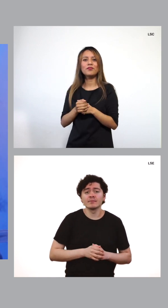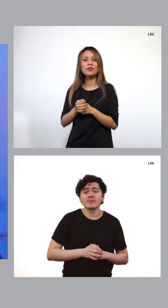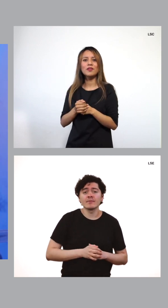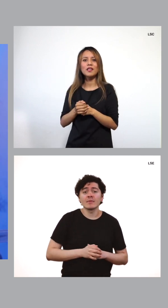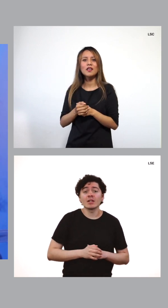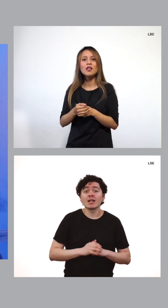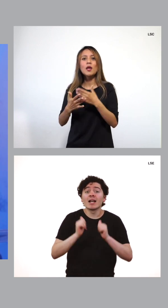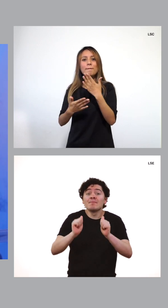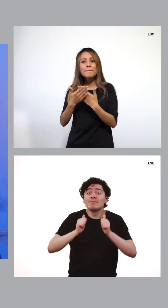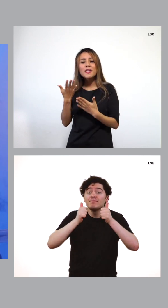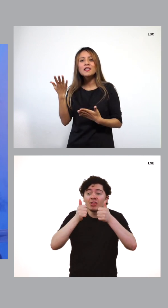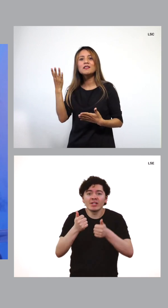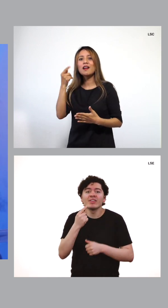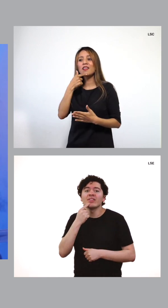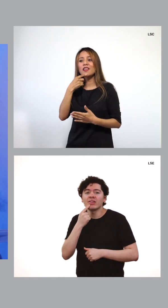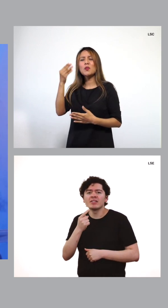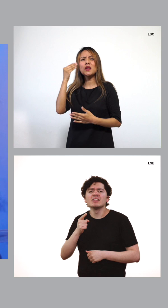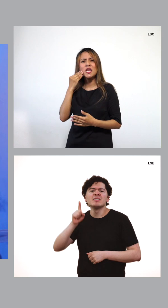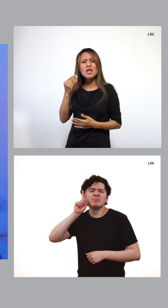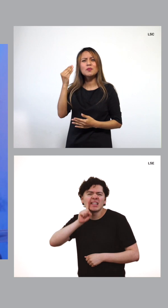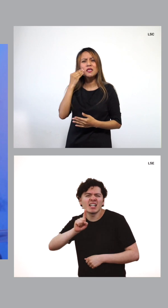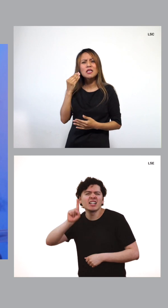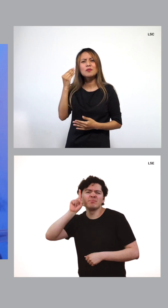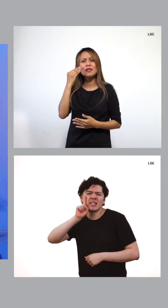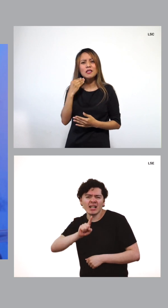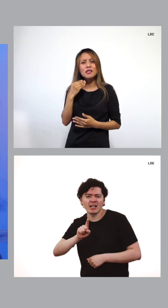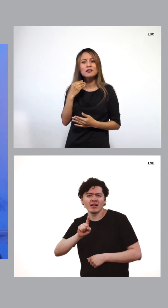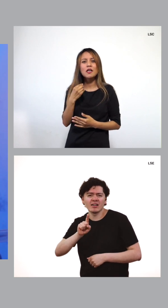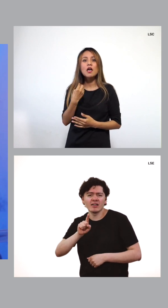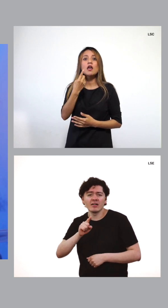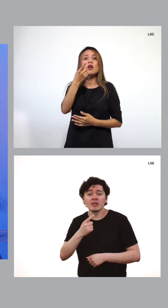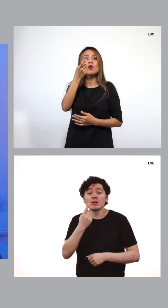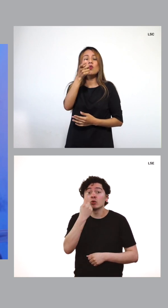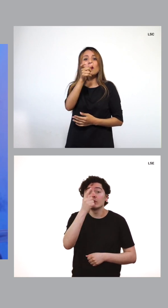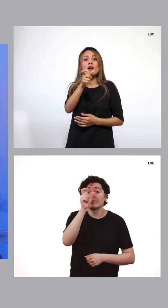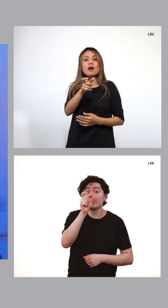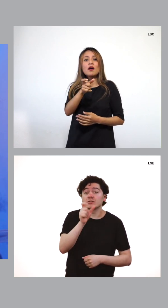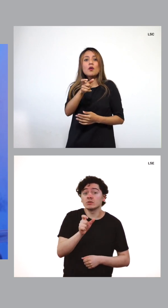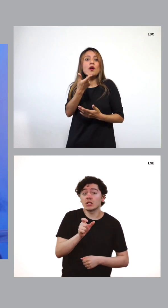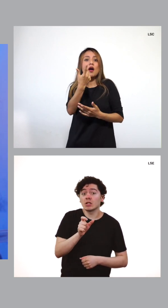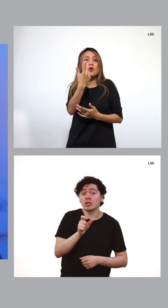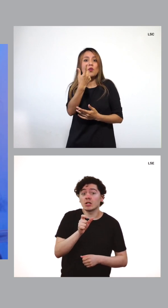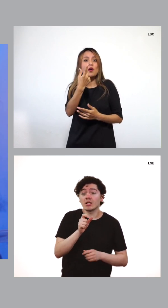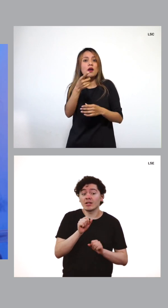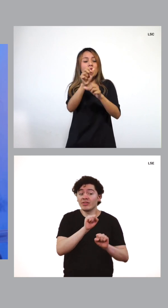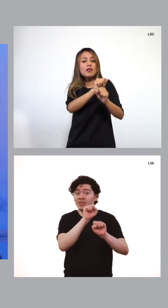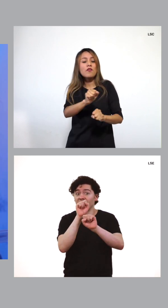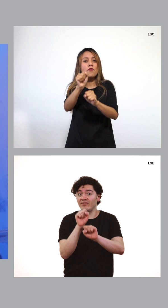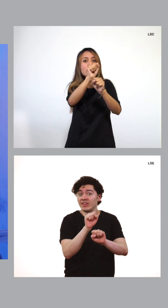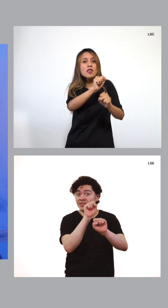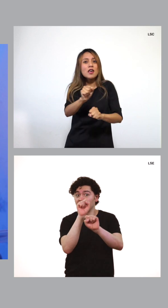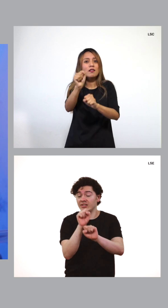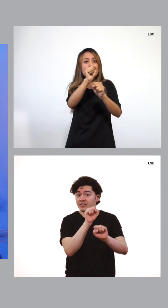hablar de él mentiras, por cierto, el que se supone que tenía que defender, el que fue llamado